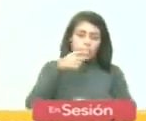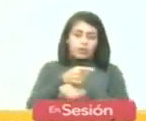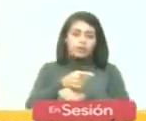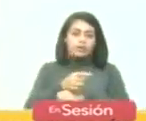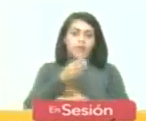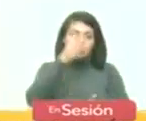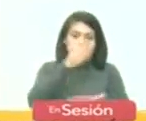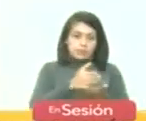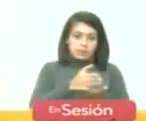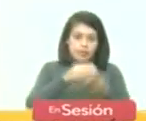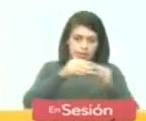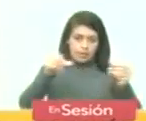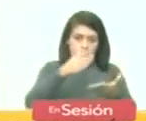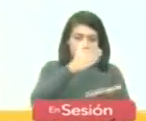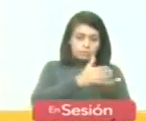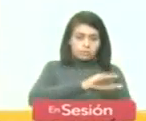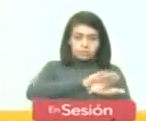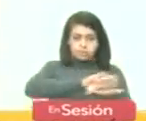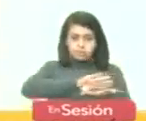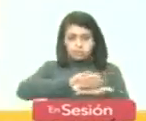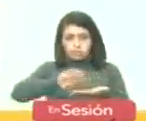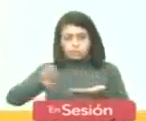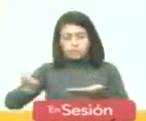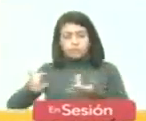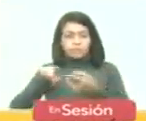una parte de su territorio. Ya le había